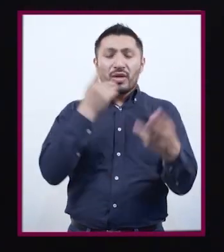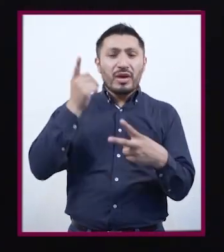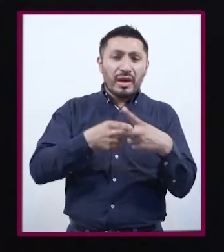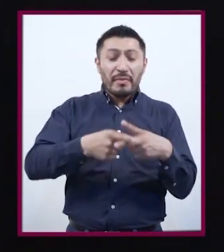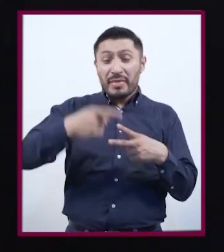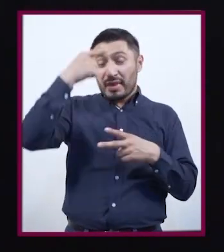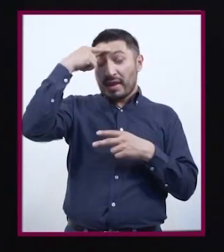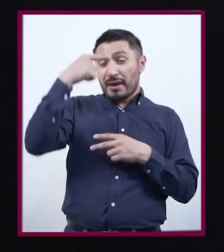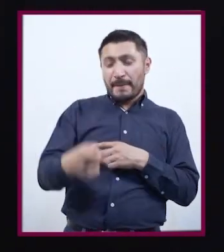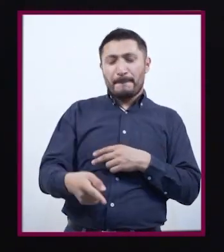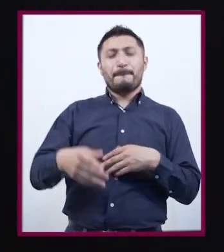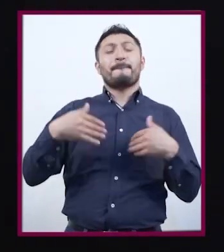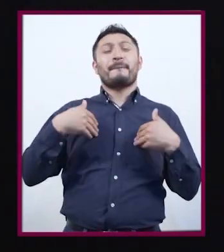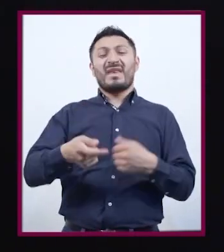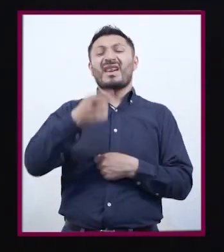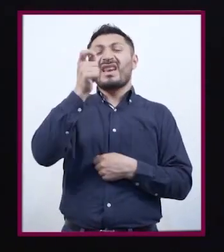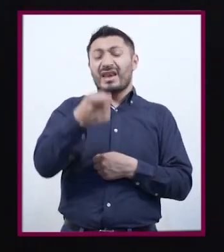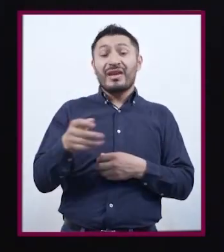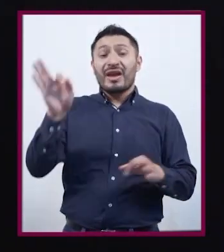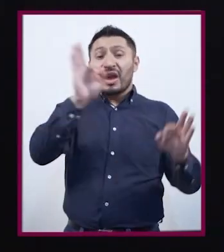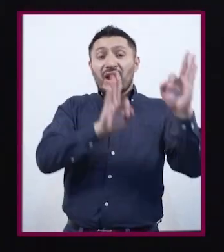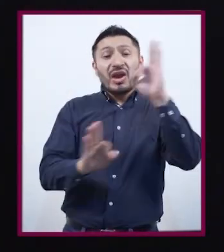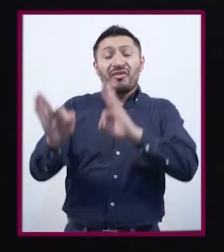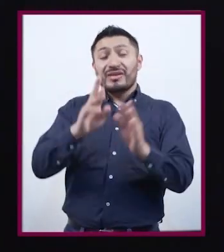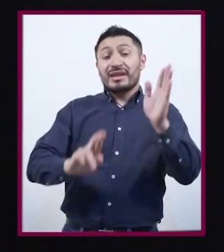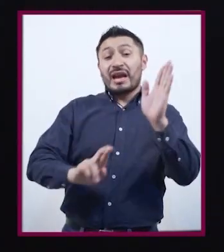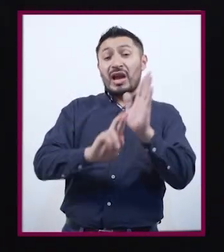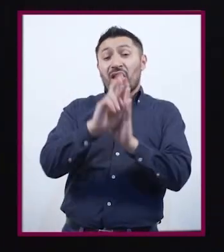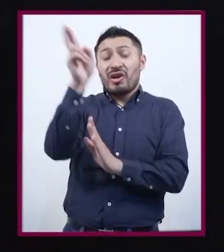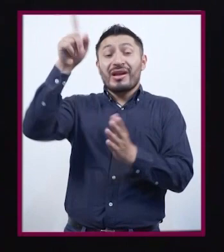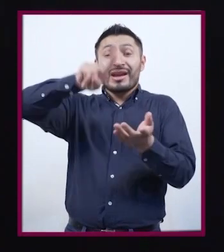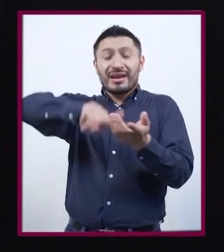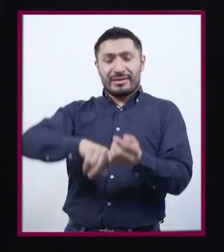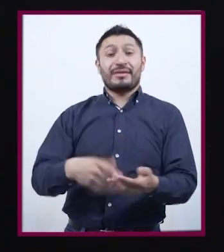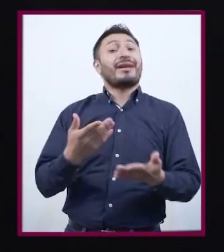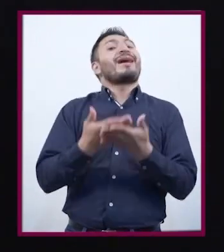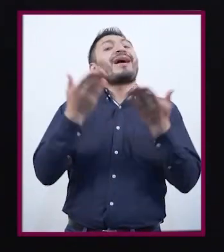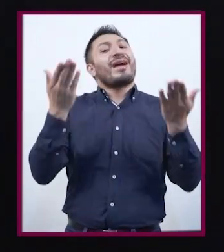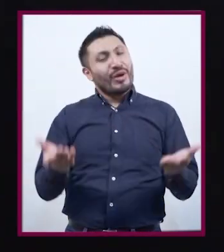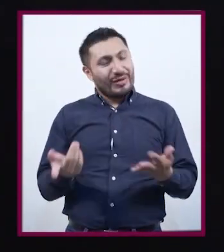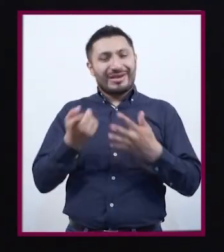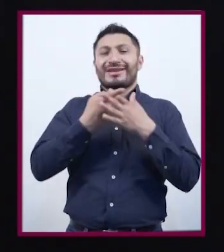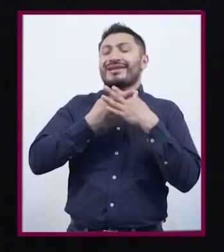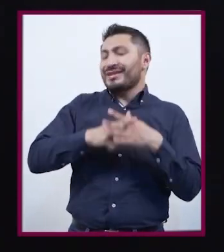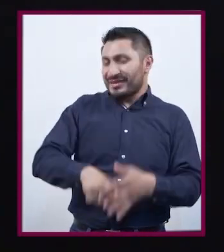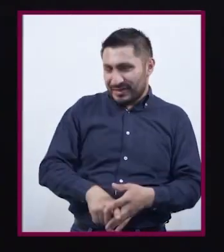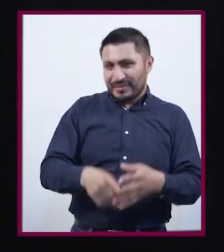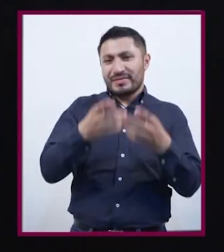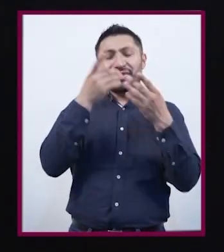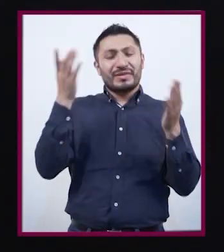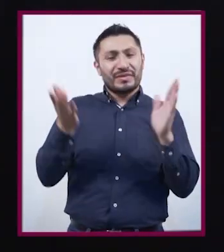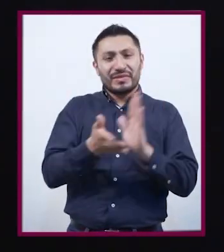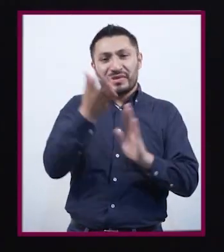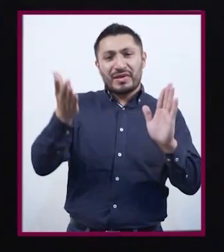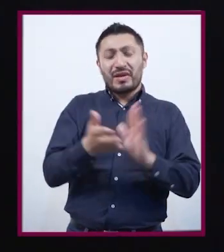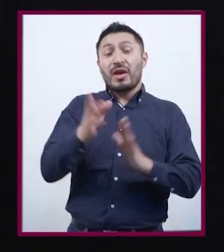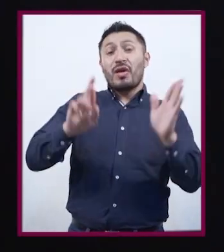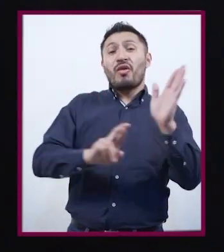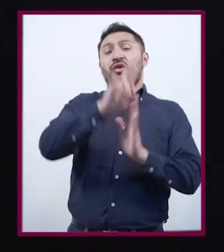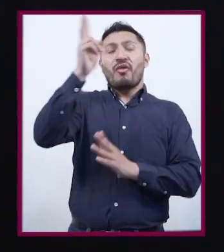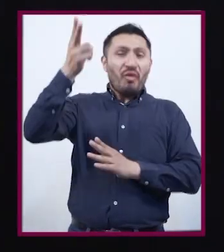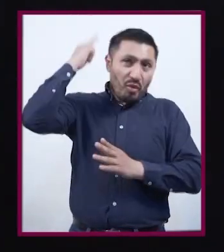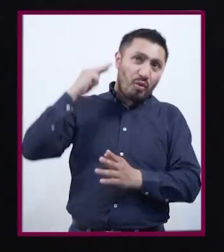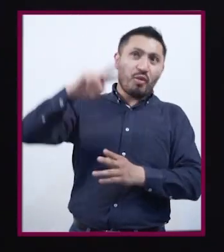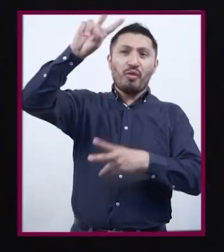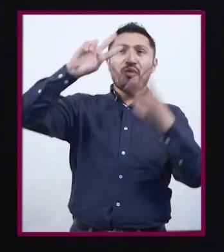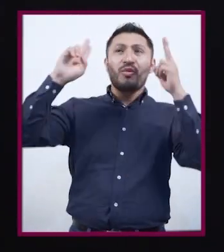estudió cálculo y trigonometría para comprender la física de la cohetería. Como puedes ver, ahora sí se puso manos a la obra a